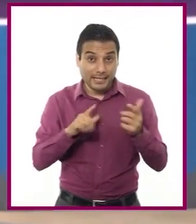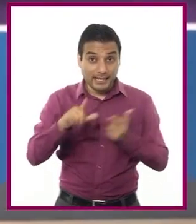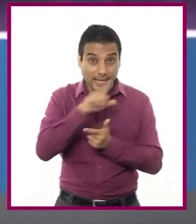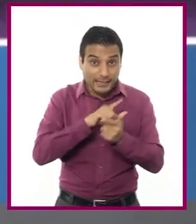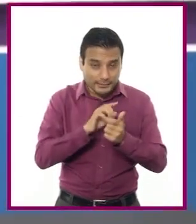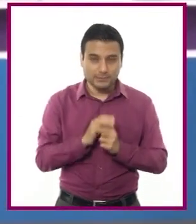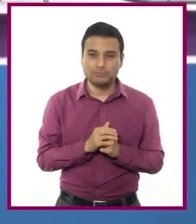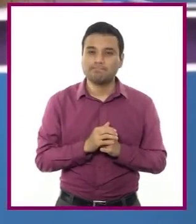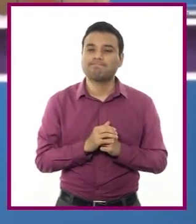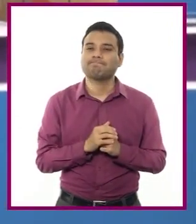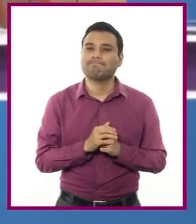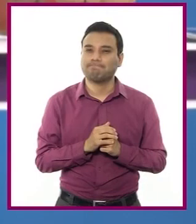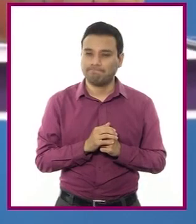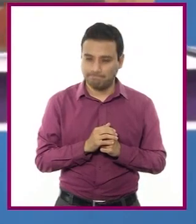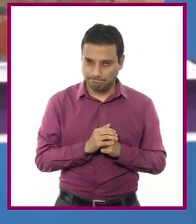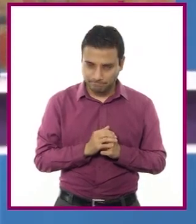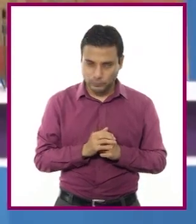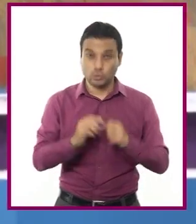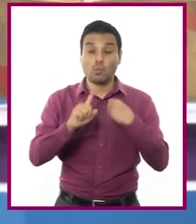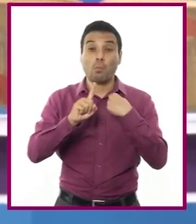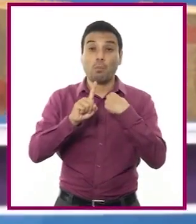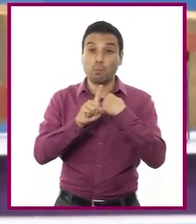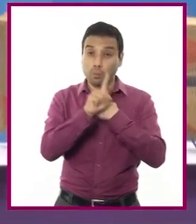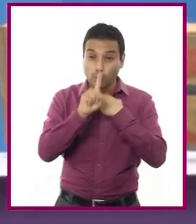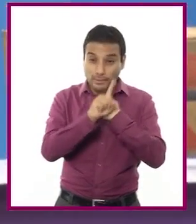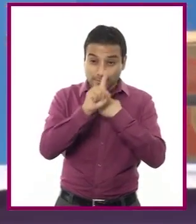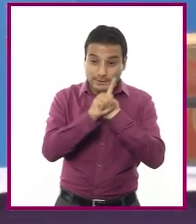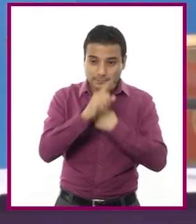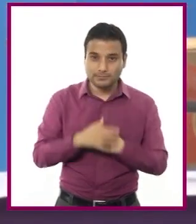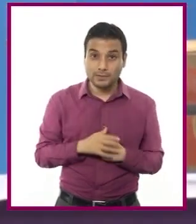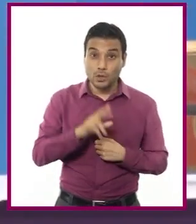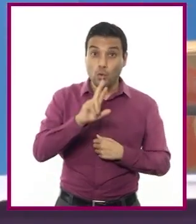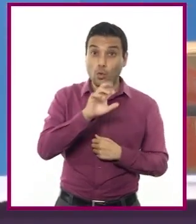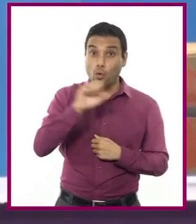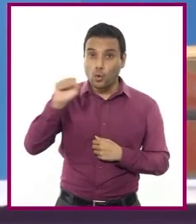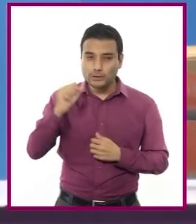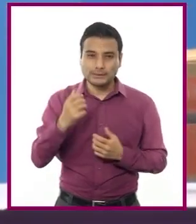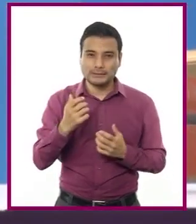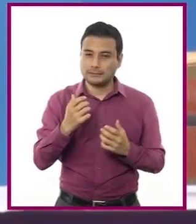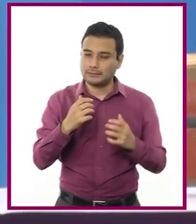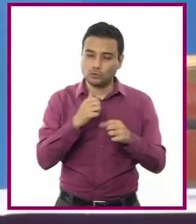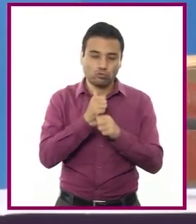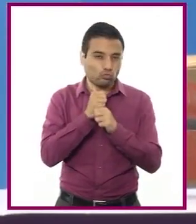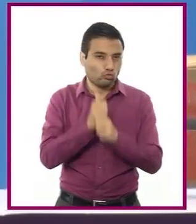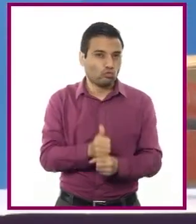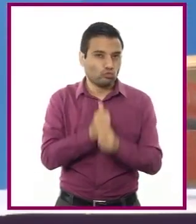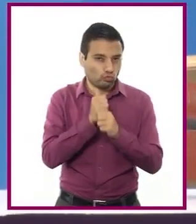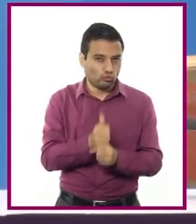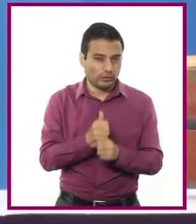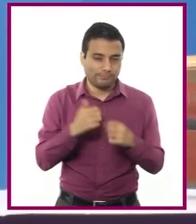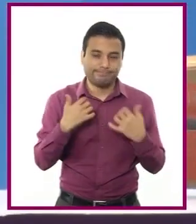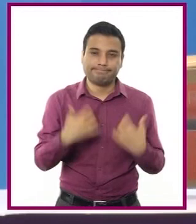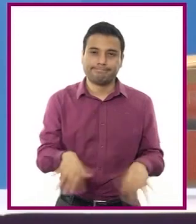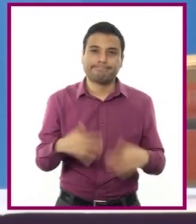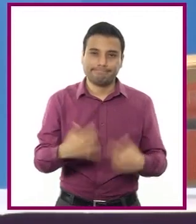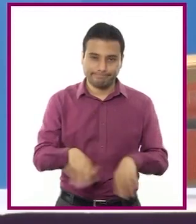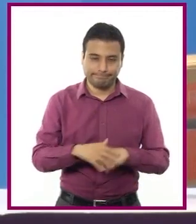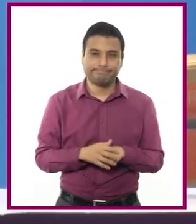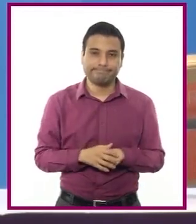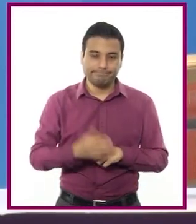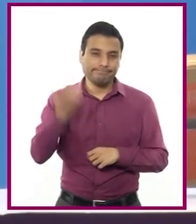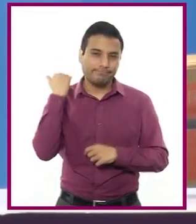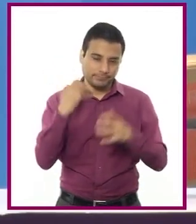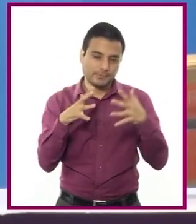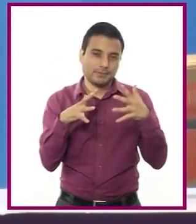fueron un conflicto y estrategia que afectaron profundamente a la Unión Soviética en su disputa con los Estados Unidos de América durante la Guerra